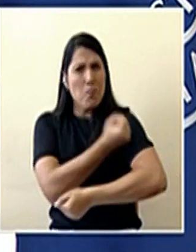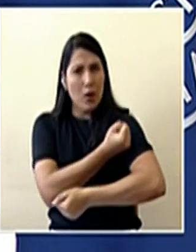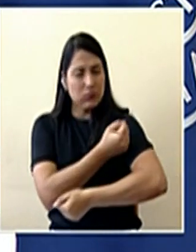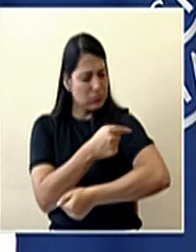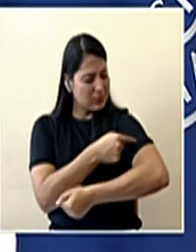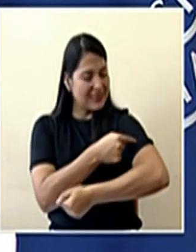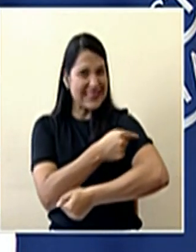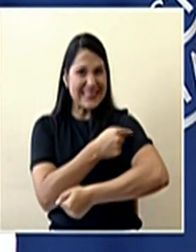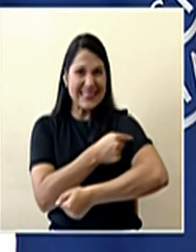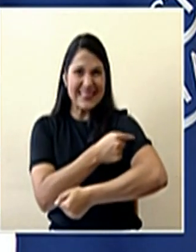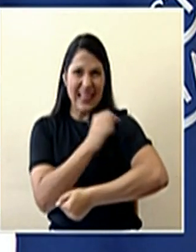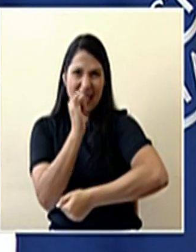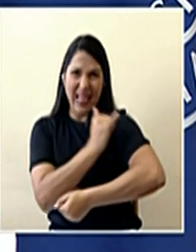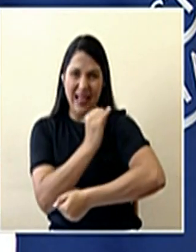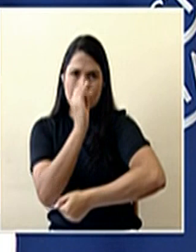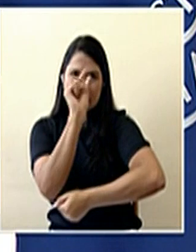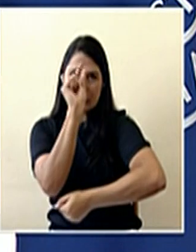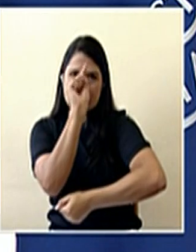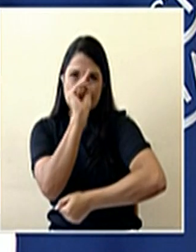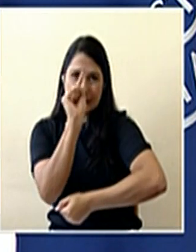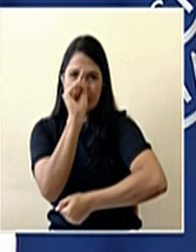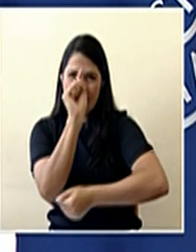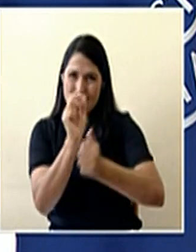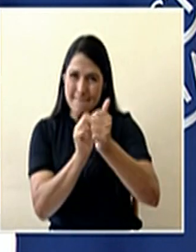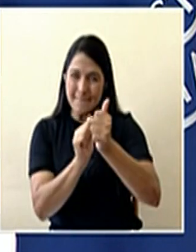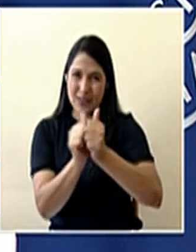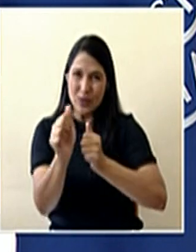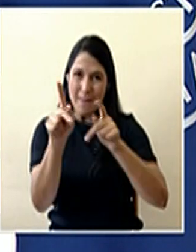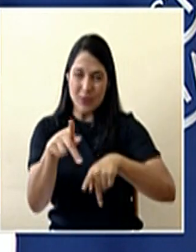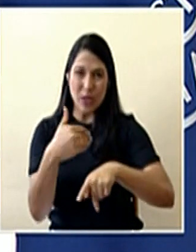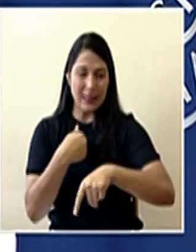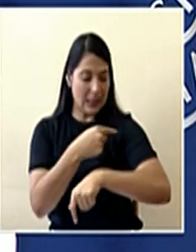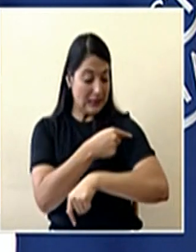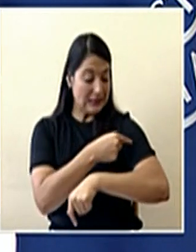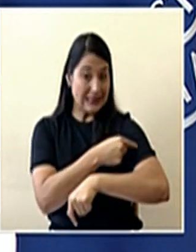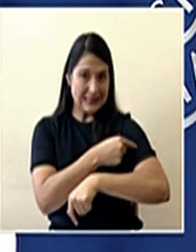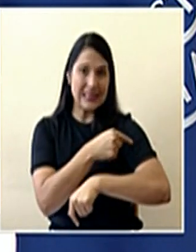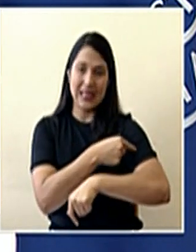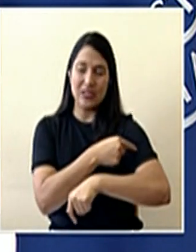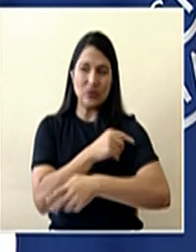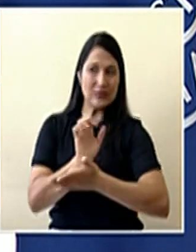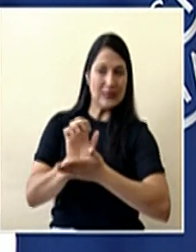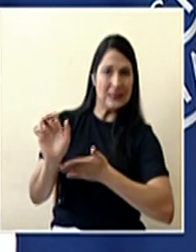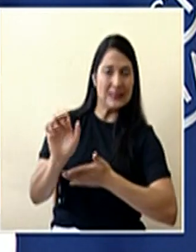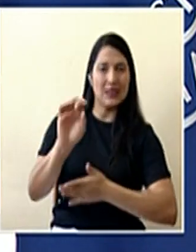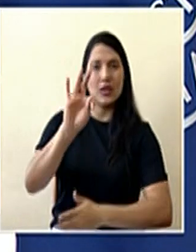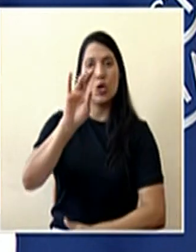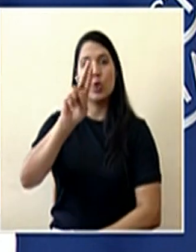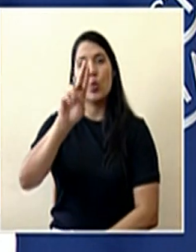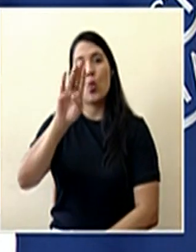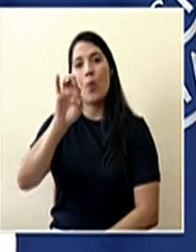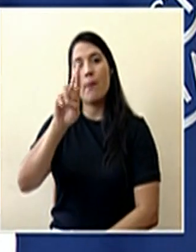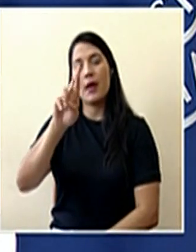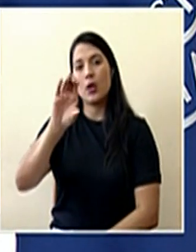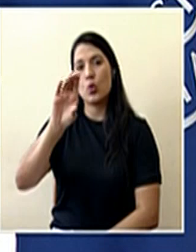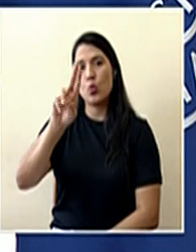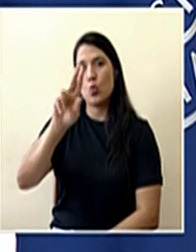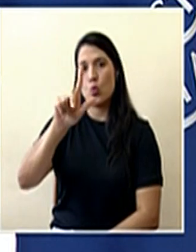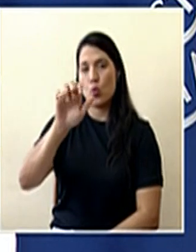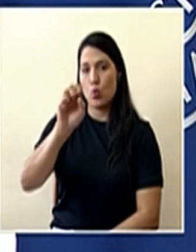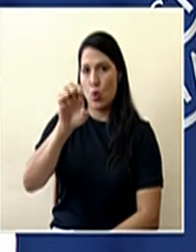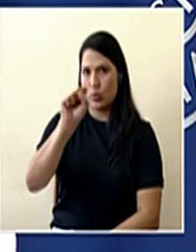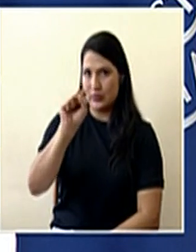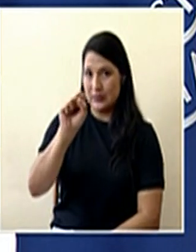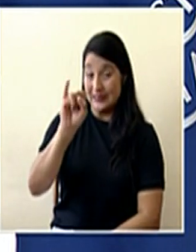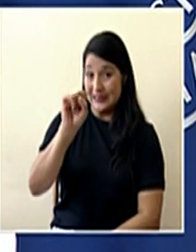la desarrollamos en el brazo, en el antebrazo. Esa vacuna, hay 2 estudios que yo conozco al menos que están analizando si existe